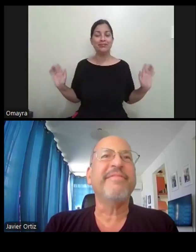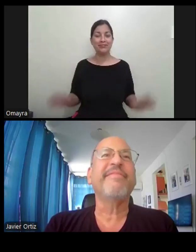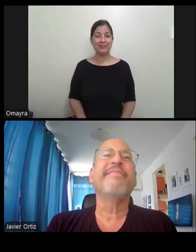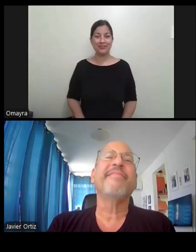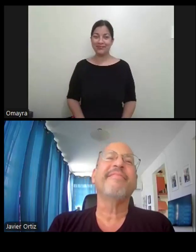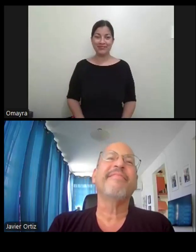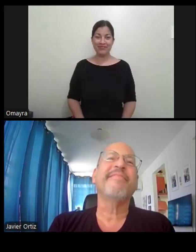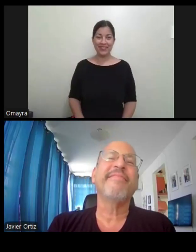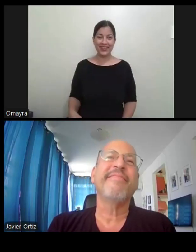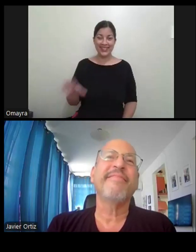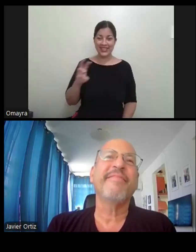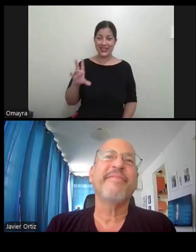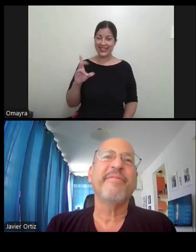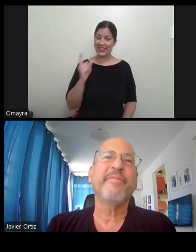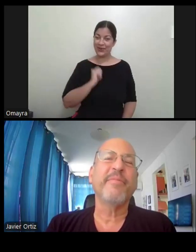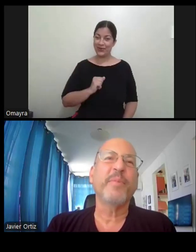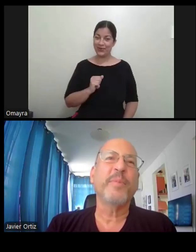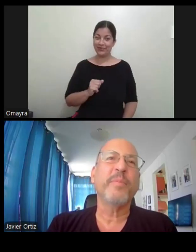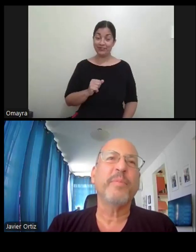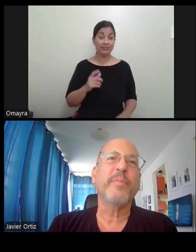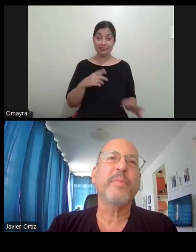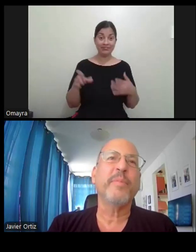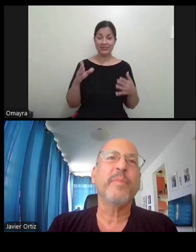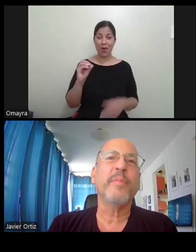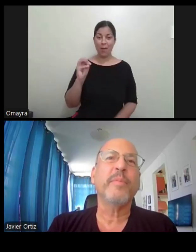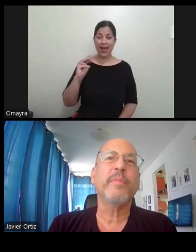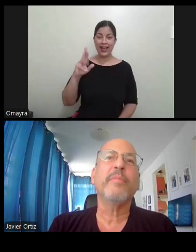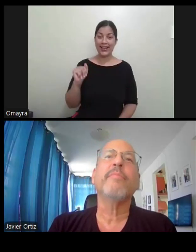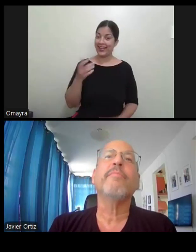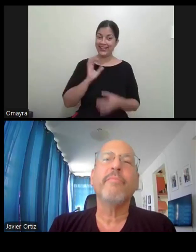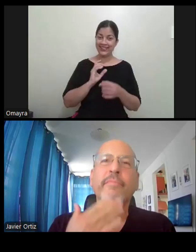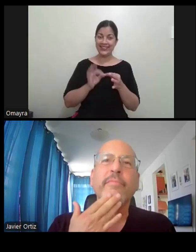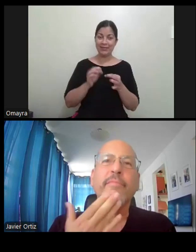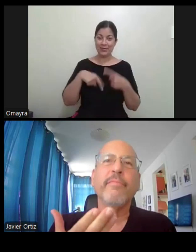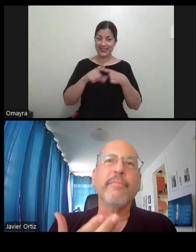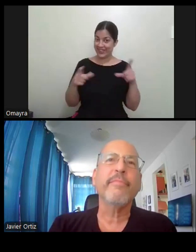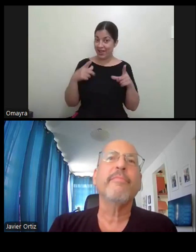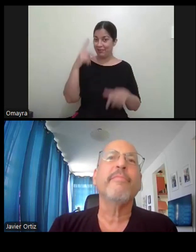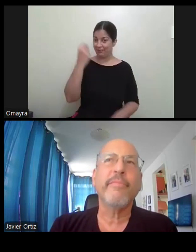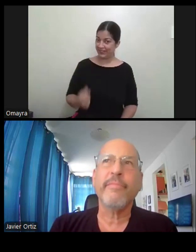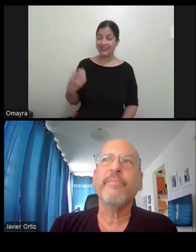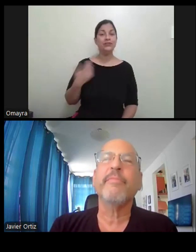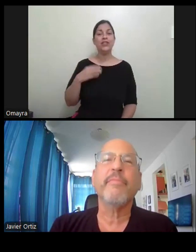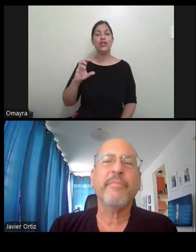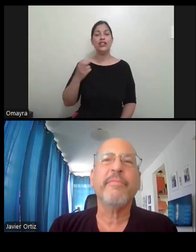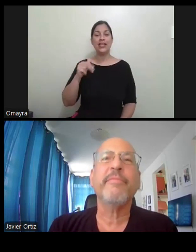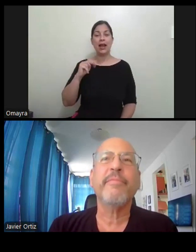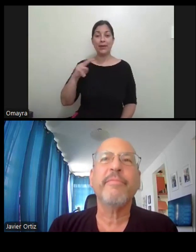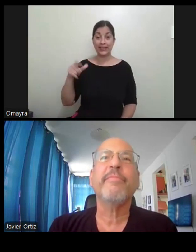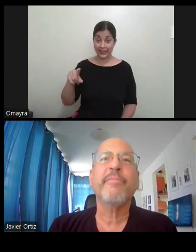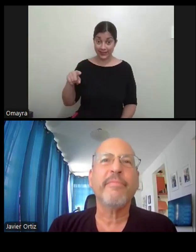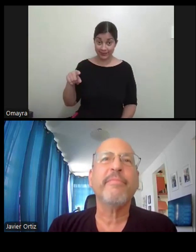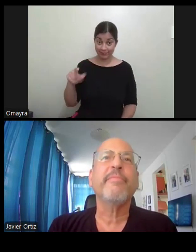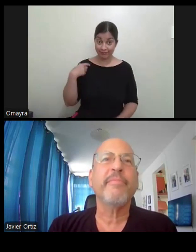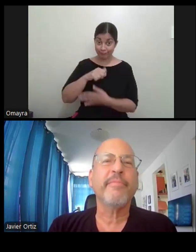En el 671. Mira, vamos a ir a Camilla, nuestra intérprete de lenguaje de señas, como todos los martes. Chenan Martínez está al bastidor. Ahí es